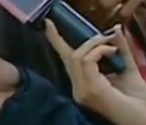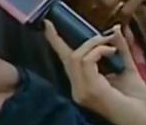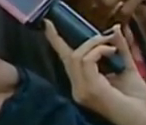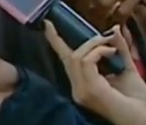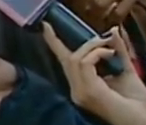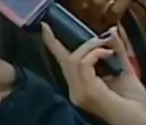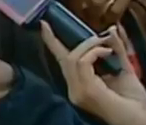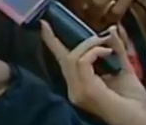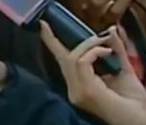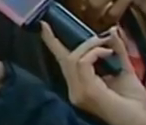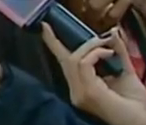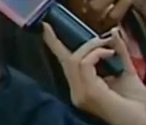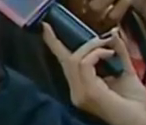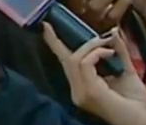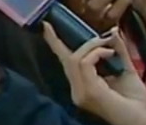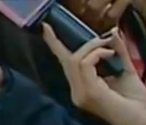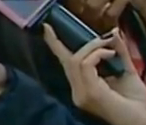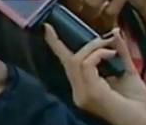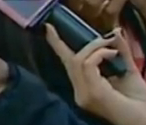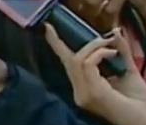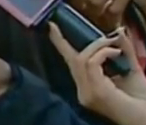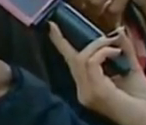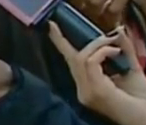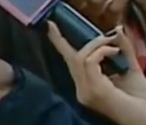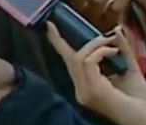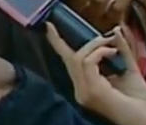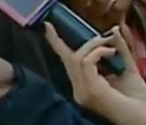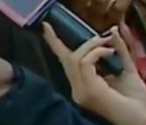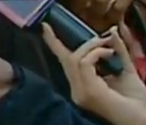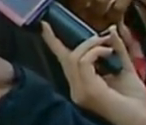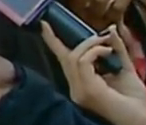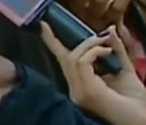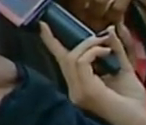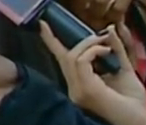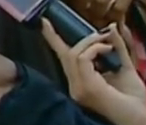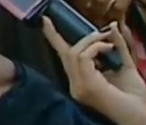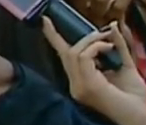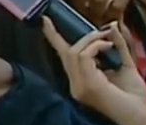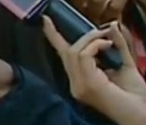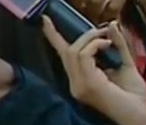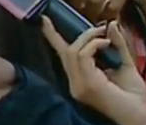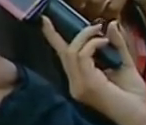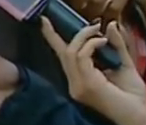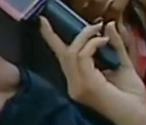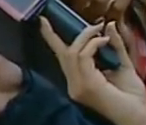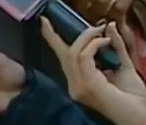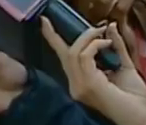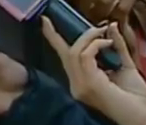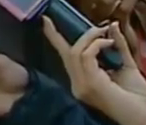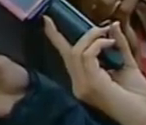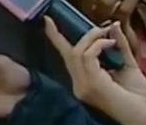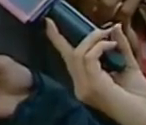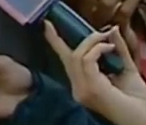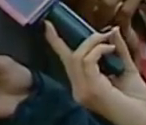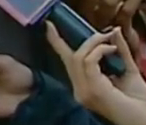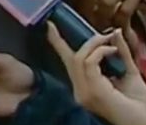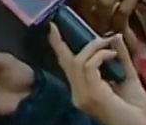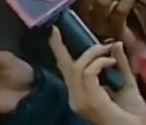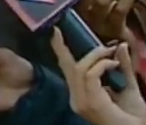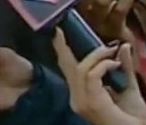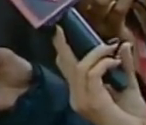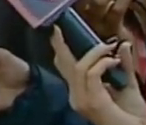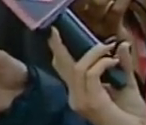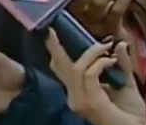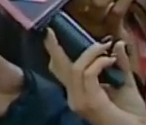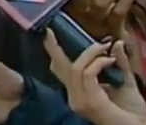venido desarrollando el gobierno, de la cual esta criptomoneda o este criptoactivo juega un papel muy importante en esta etapa.